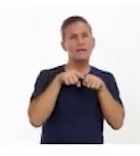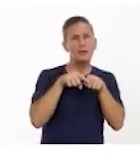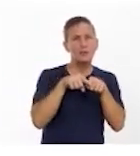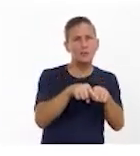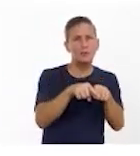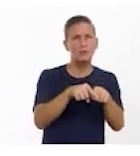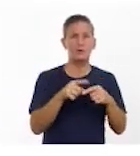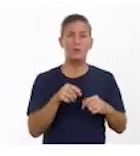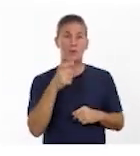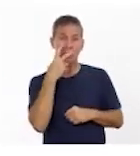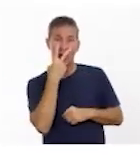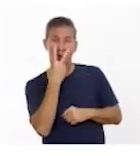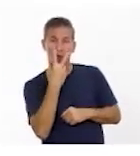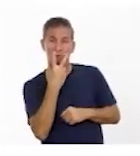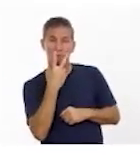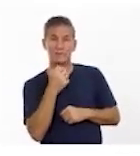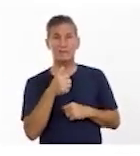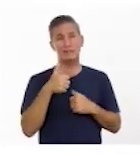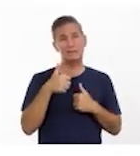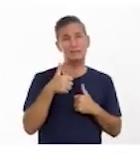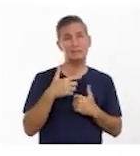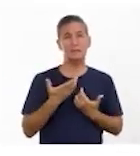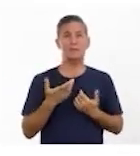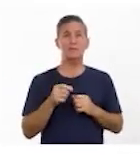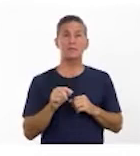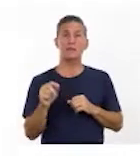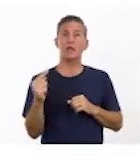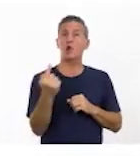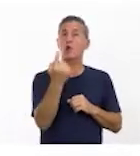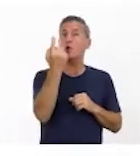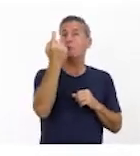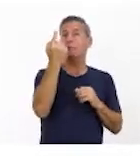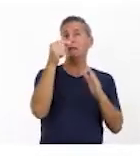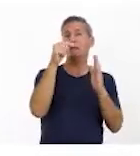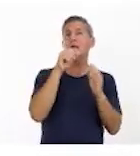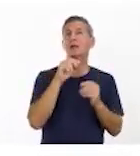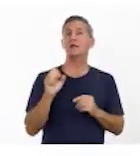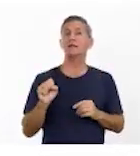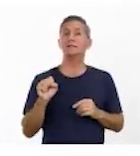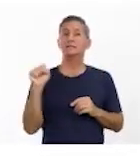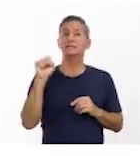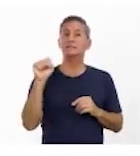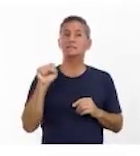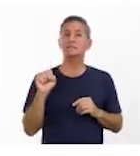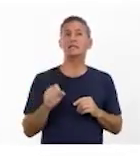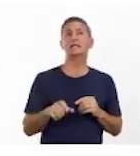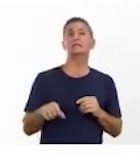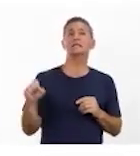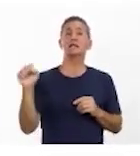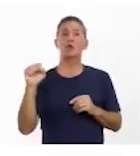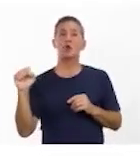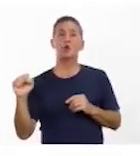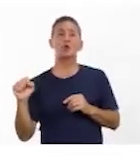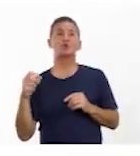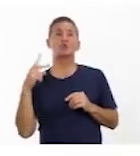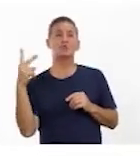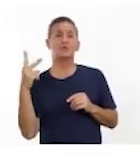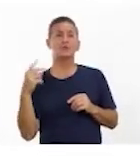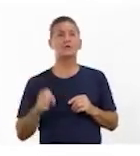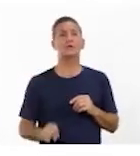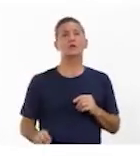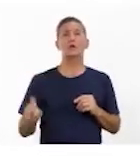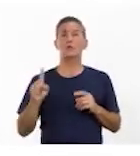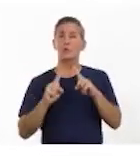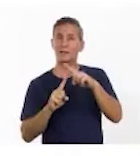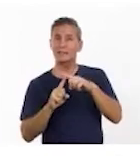unido. Fíjense que por una P pusimos los primarios para indicarlos, por una S los secundarios y por una T